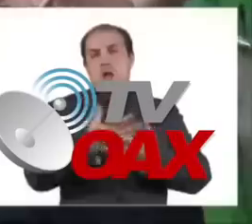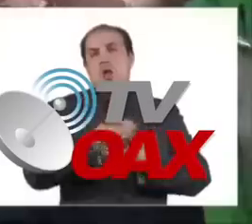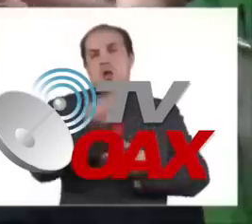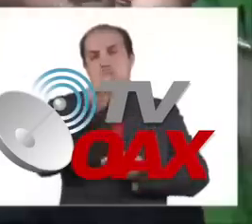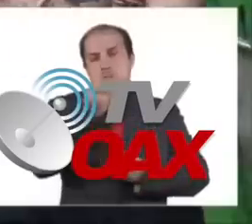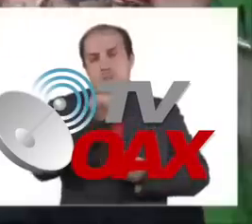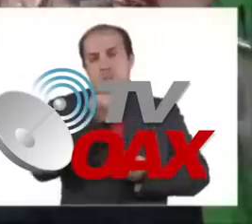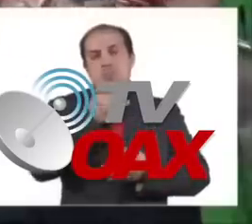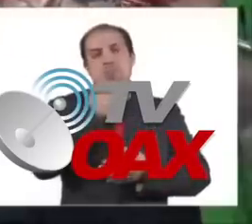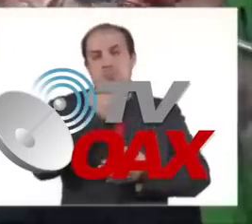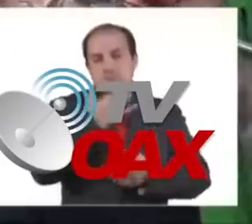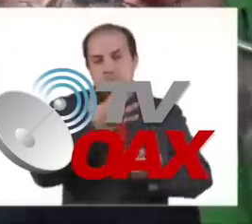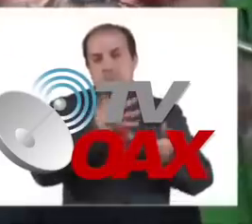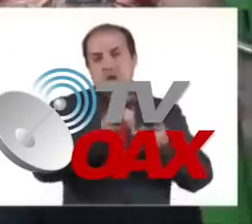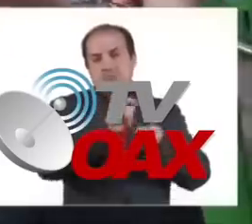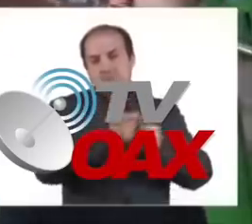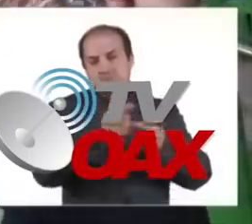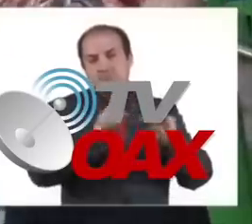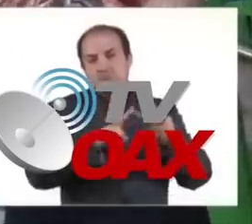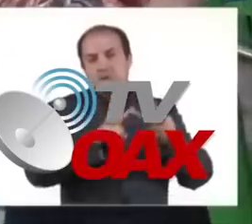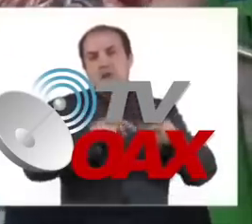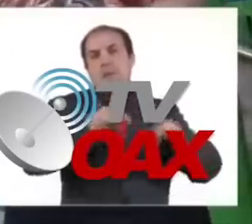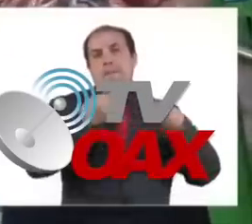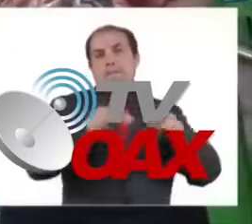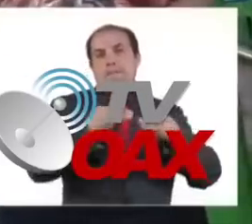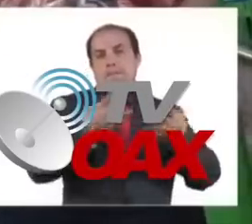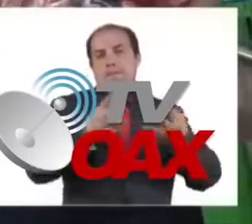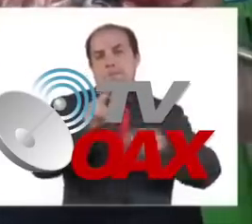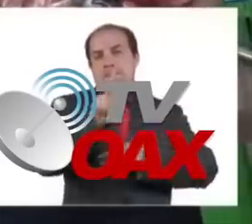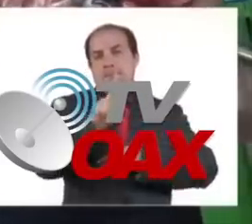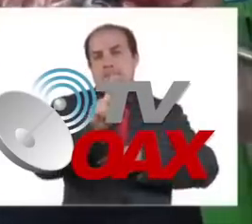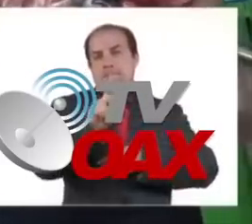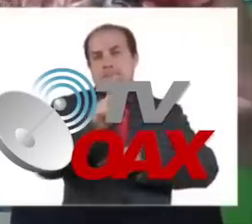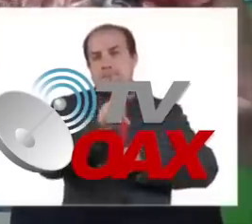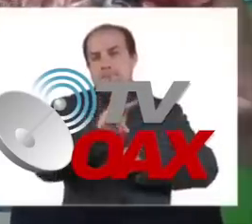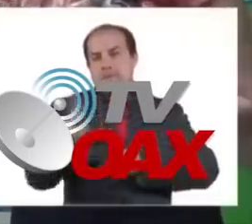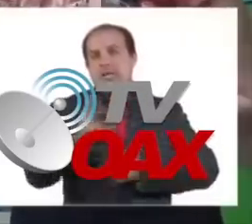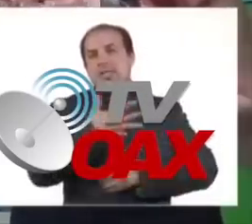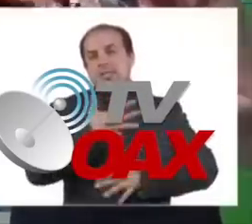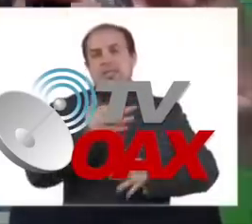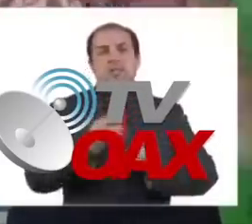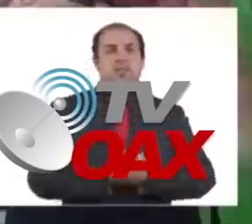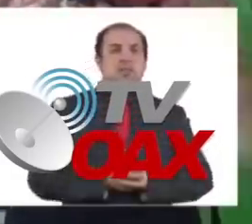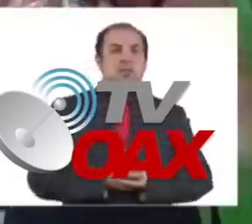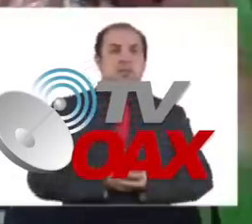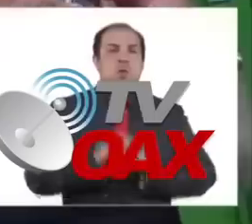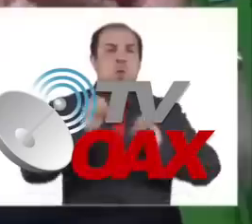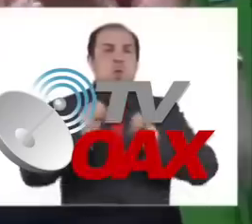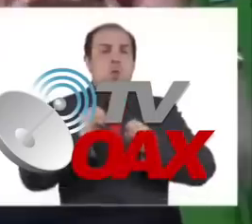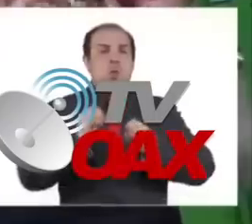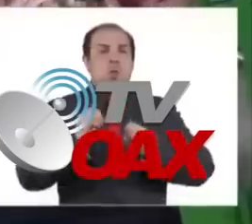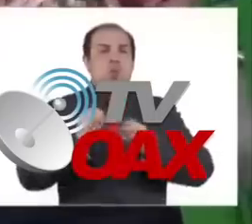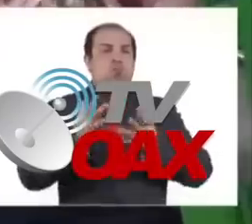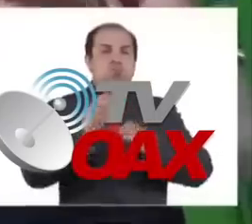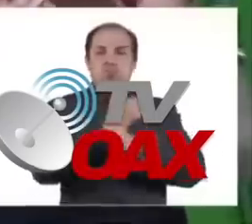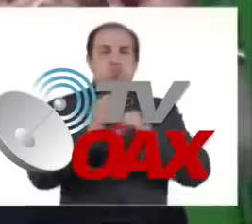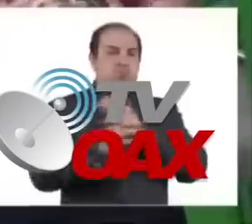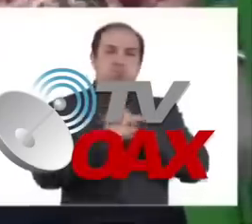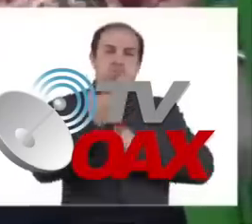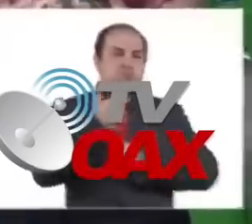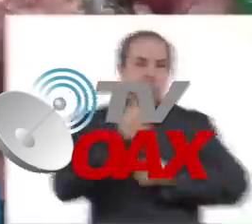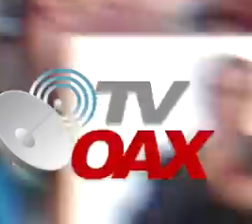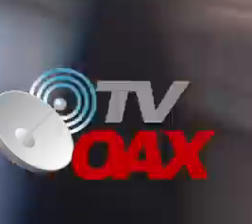le gustaría ver una planta similar en su país de origen, en Estados Unidos.